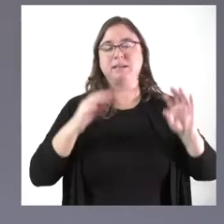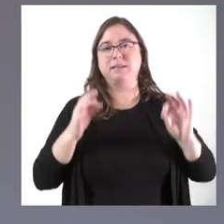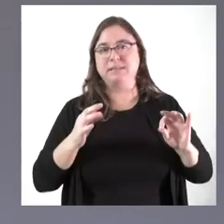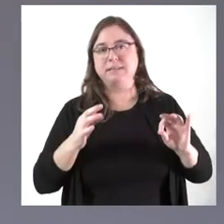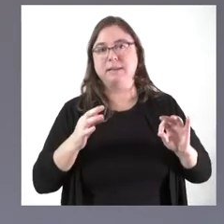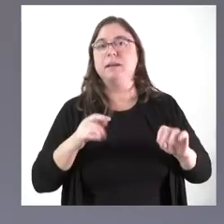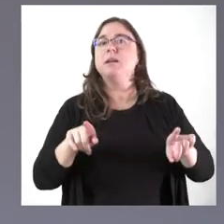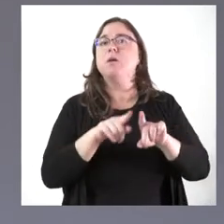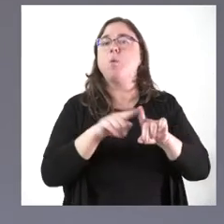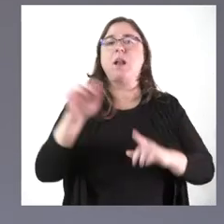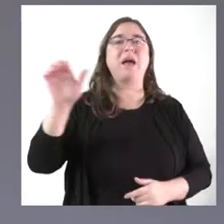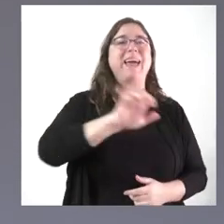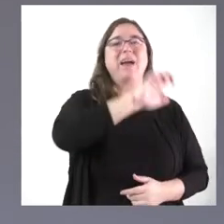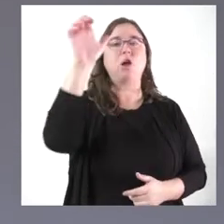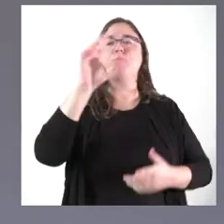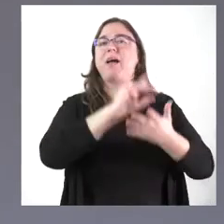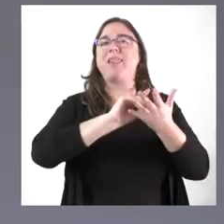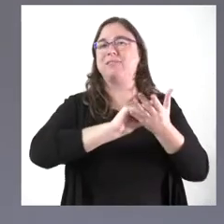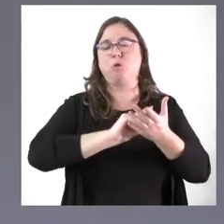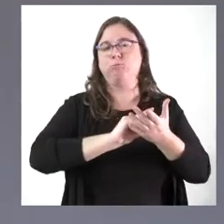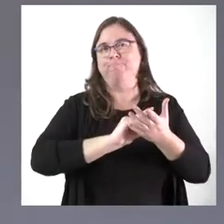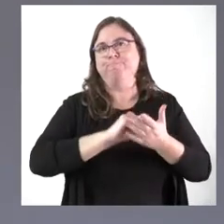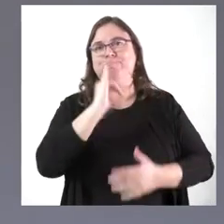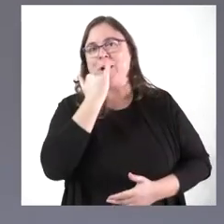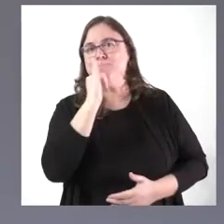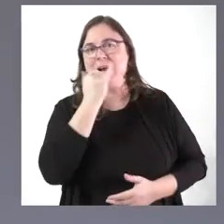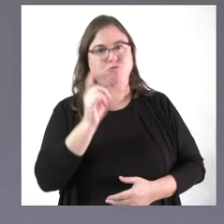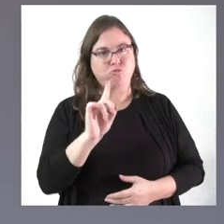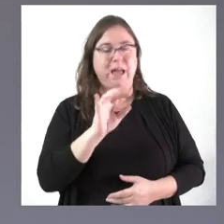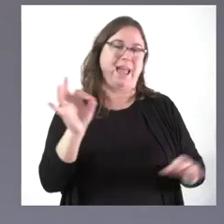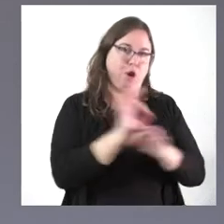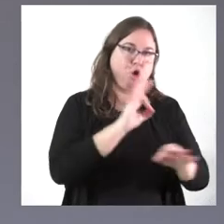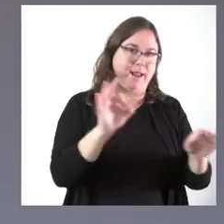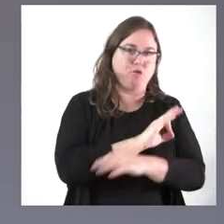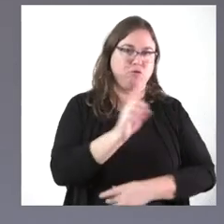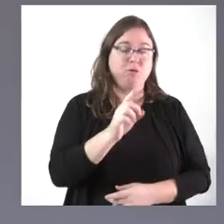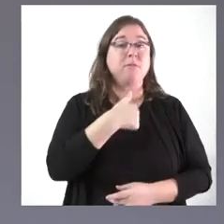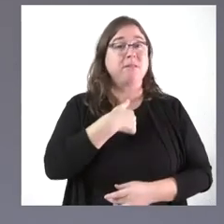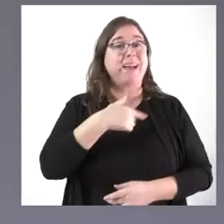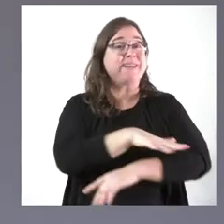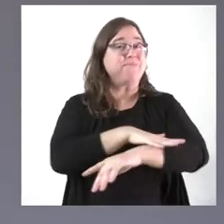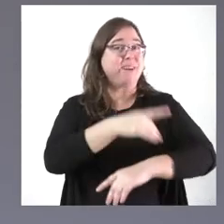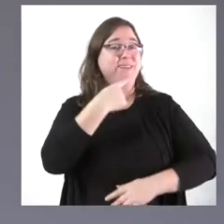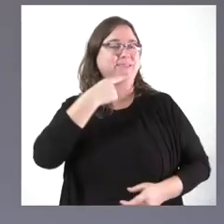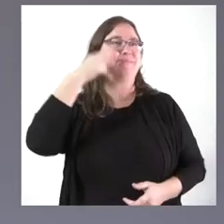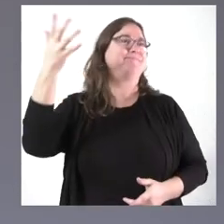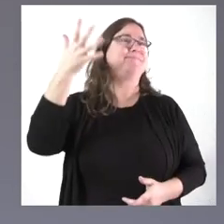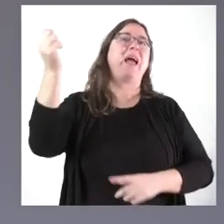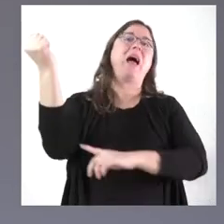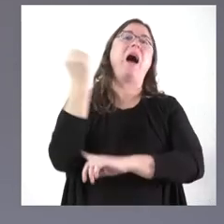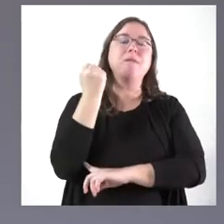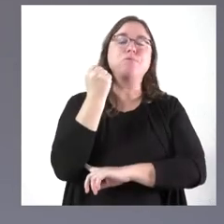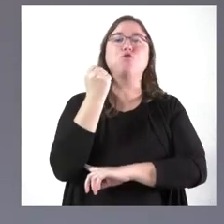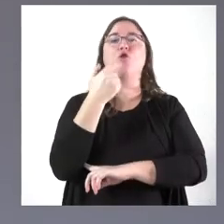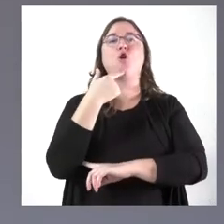no remite a Europa datos erróneos Porque la ministra se ha jactado de que ha tenido el apoyo de la comisión